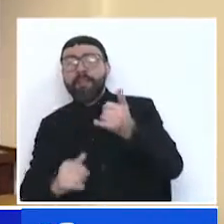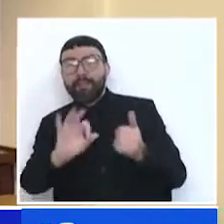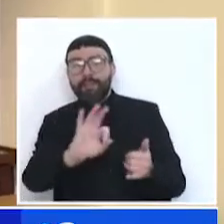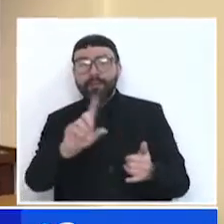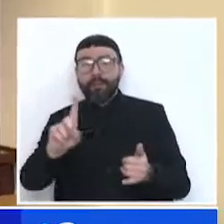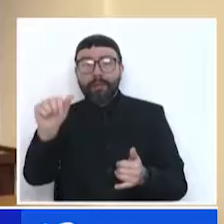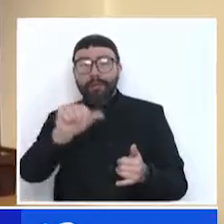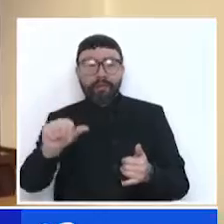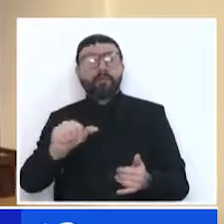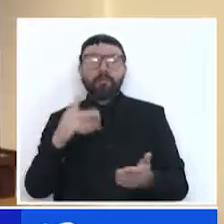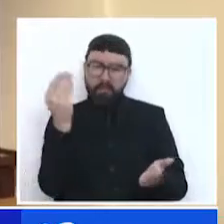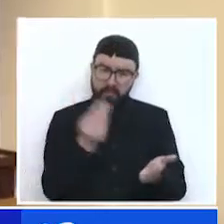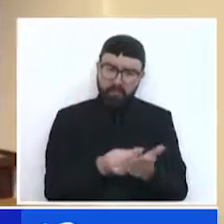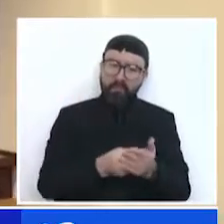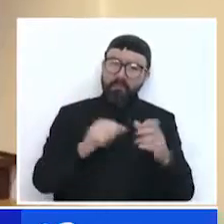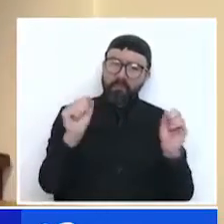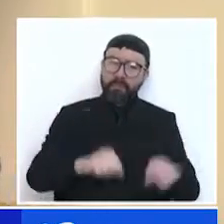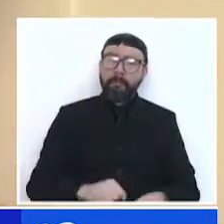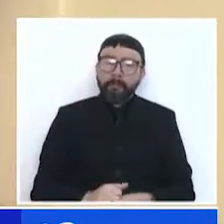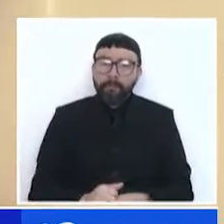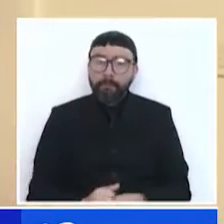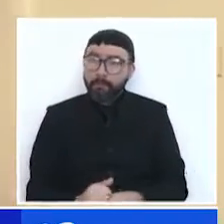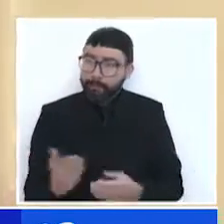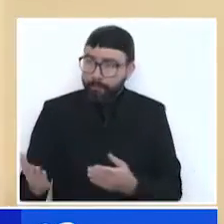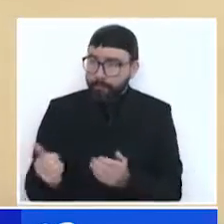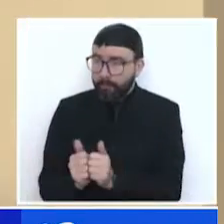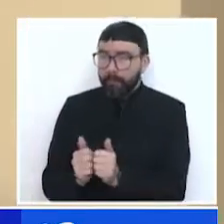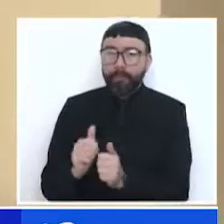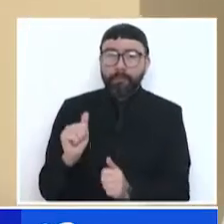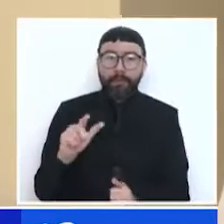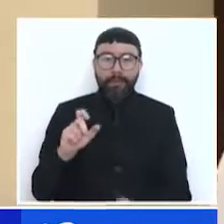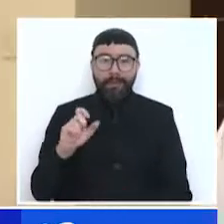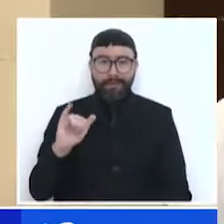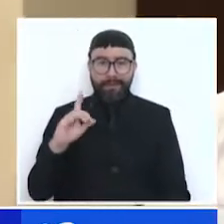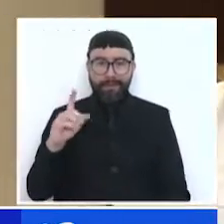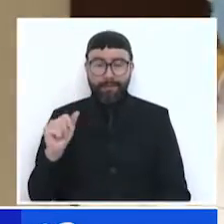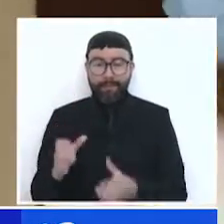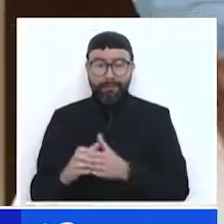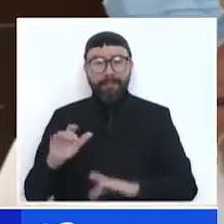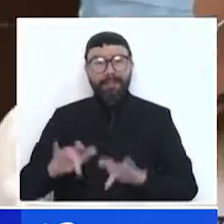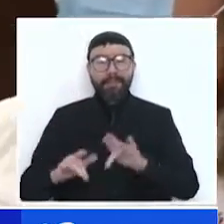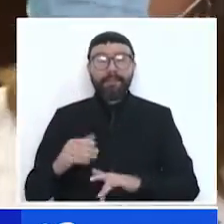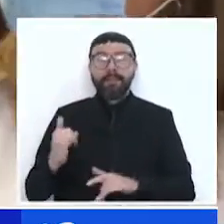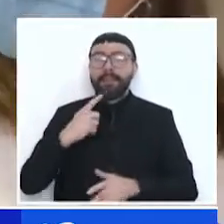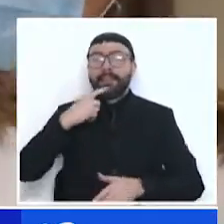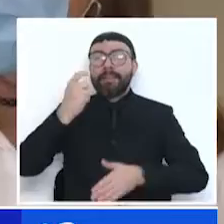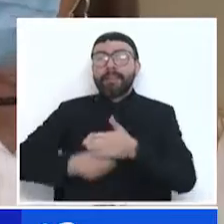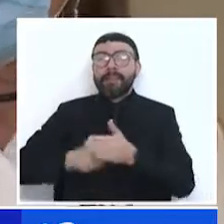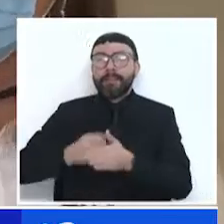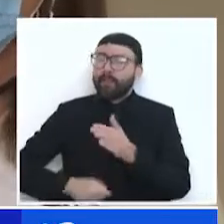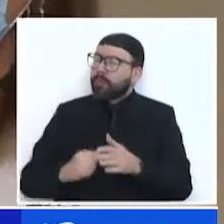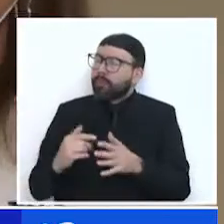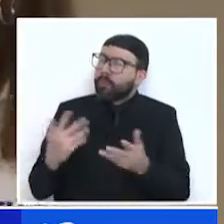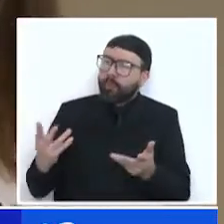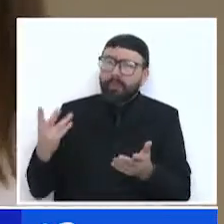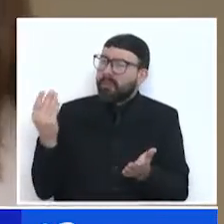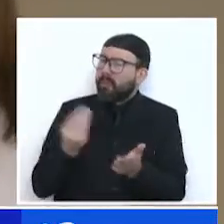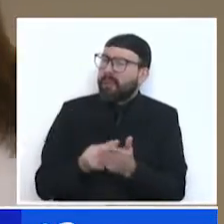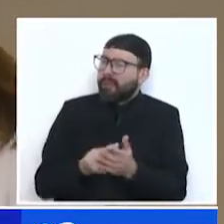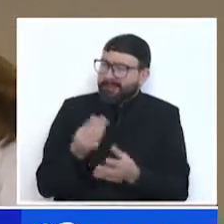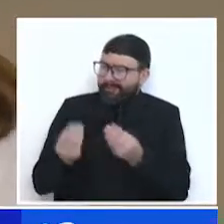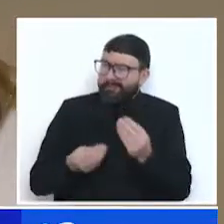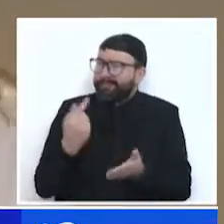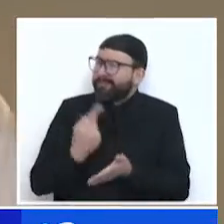paro nacional. Por eso hasta ahora nos encontramos con Aleida Marín Betancur, ella es la secretaria de Hacienda, que nos va a contar un poco las condiciones y cómo pueden pagarlo. Bienvenida a Telecafé